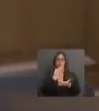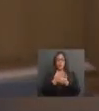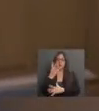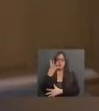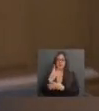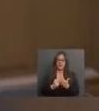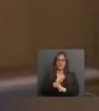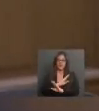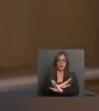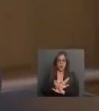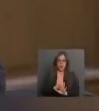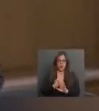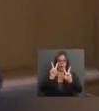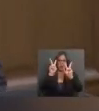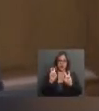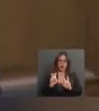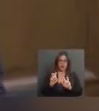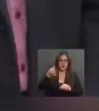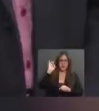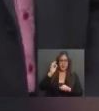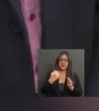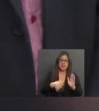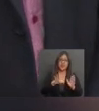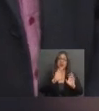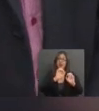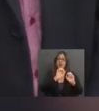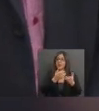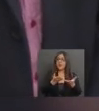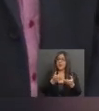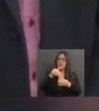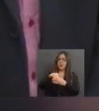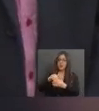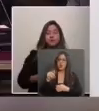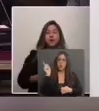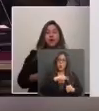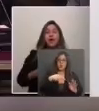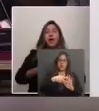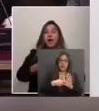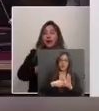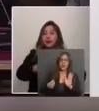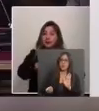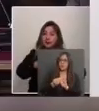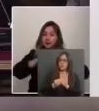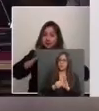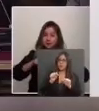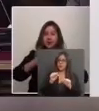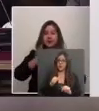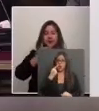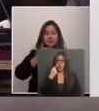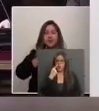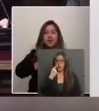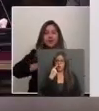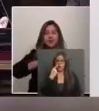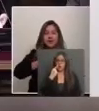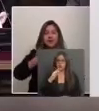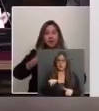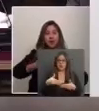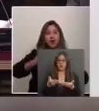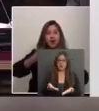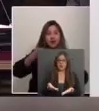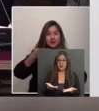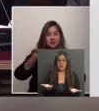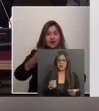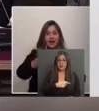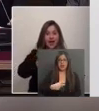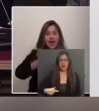muy atenta a en qué me va a beneficiar a mí o en qué va a beneficiar esta propuesta a la sociedad. Y cuando tú la